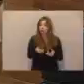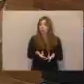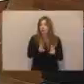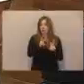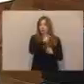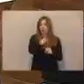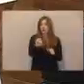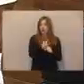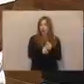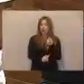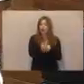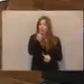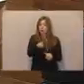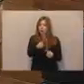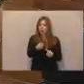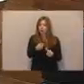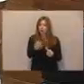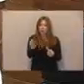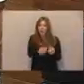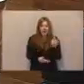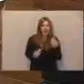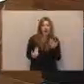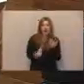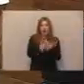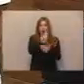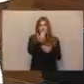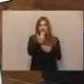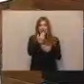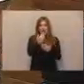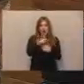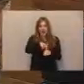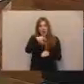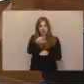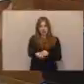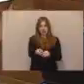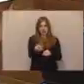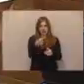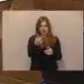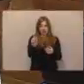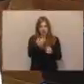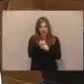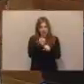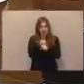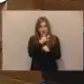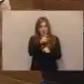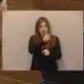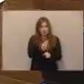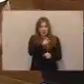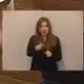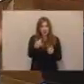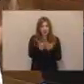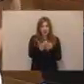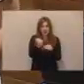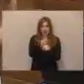algunos traballadores recurran a la xornada excepcional cuando todavía hai demandantes de empleo. Esto é tirar